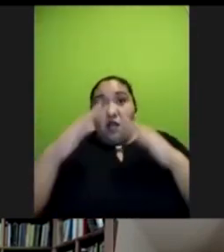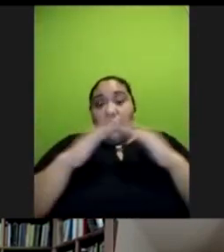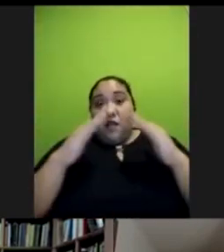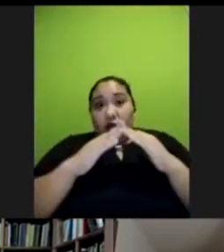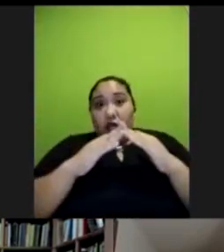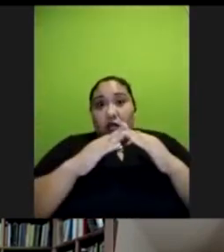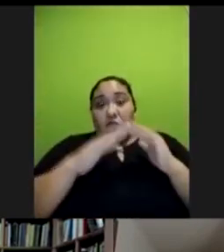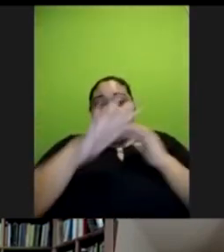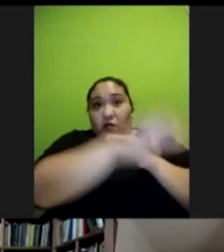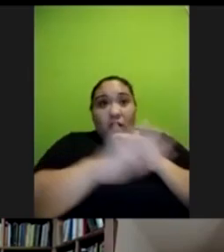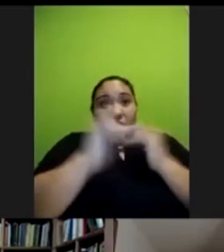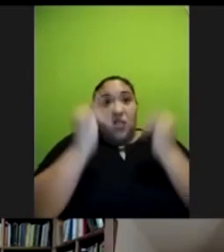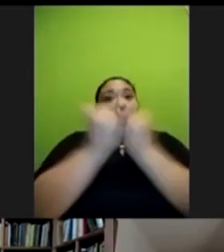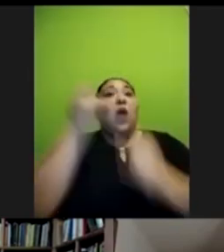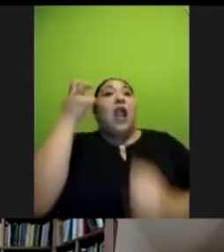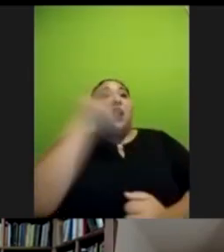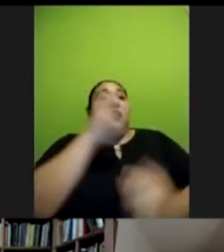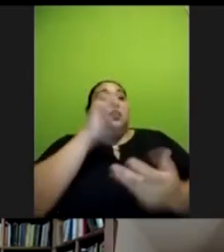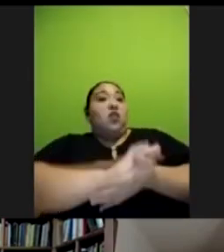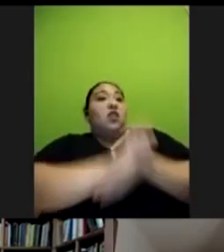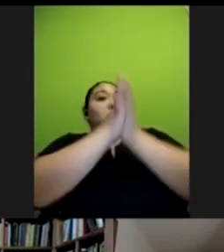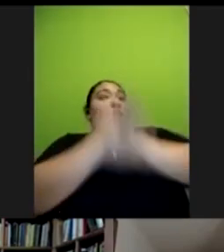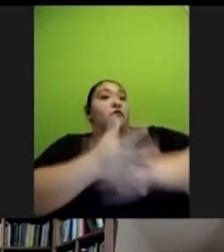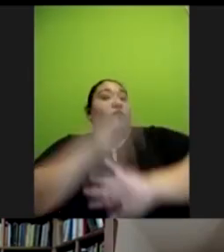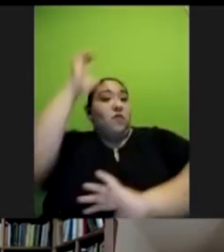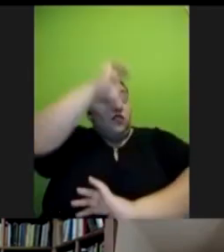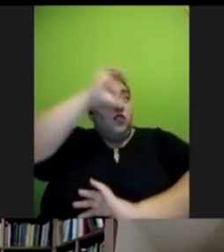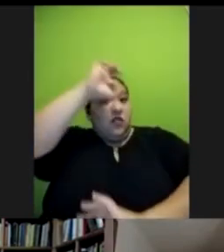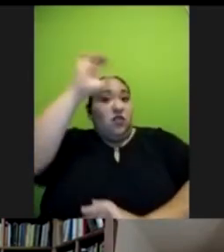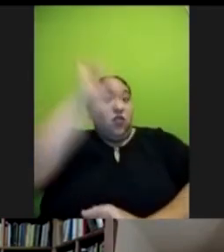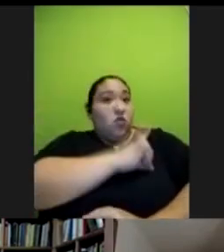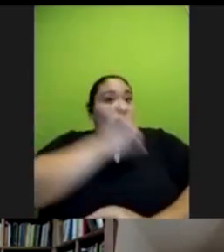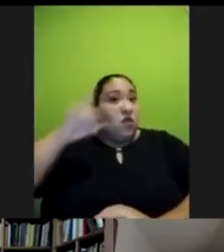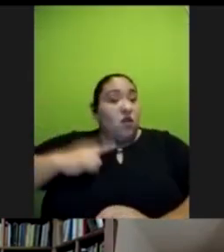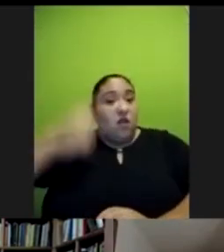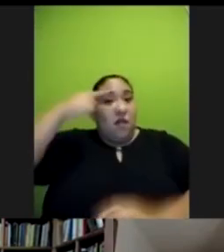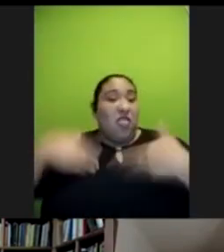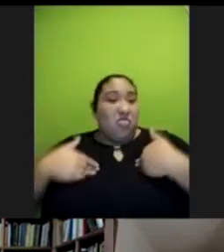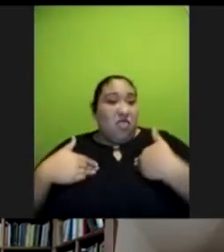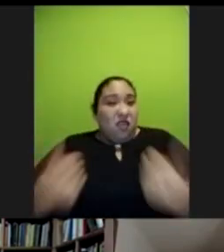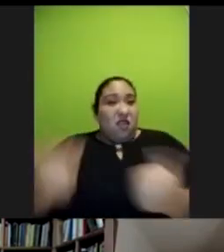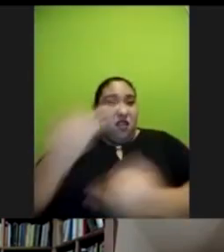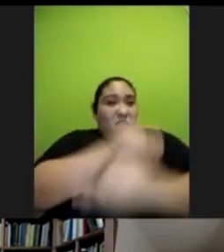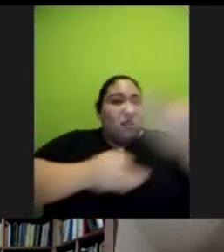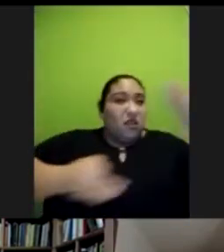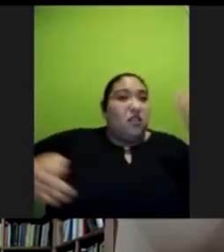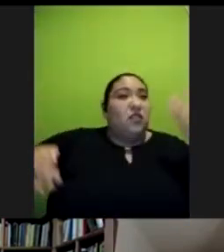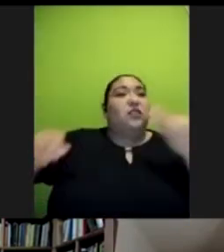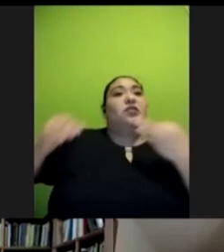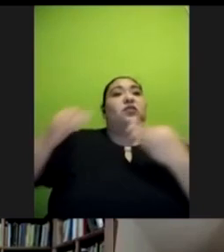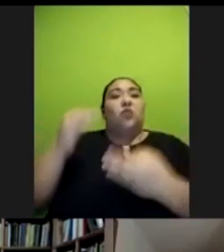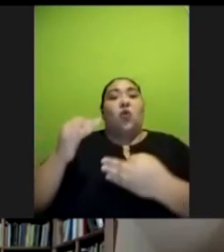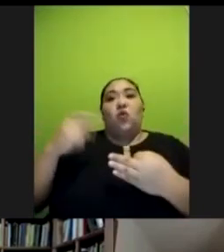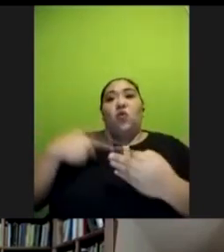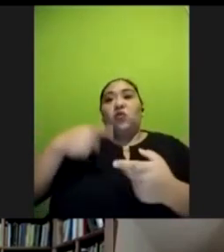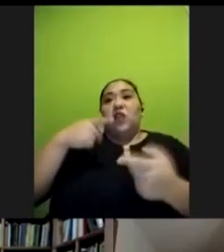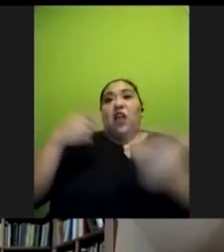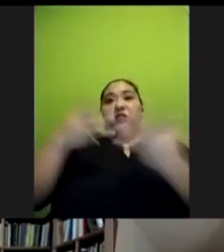cultural que nos debemos para entender que somos todos sujetos, todas y todos, sujetos de derechos y que por lo